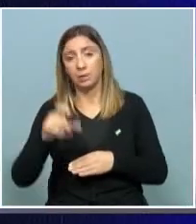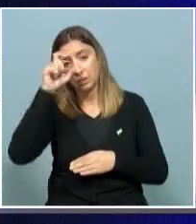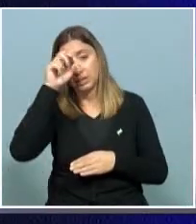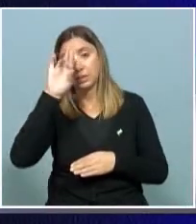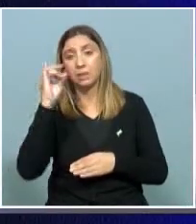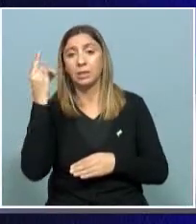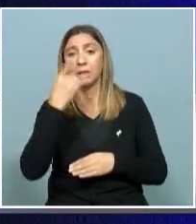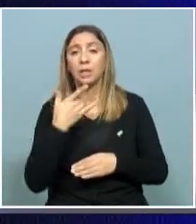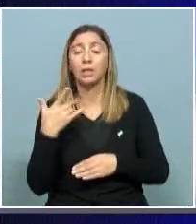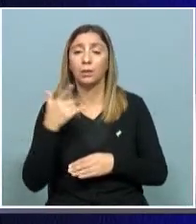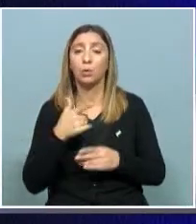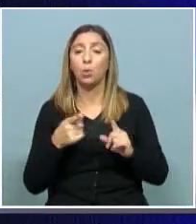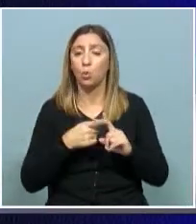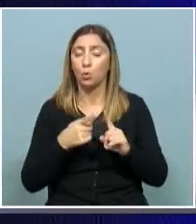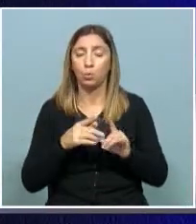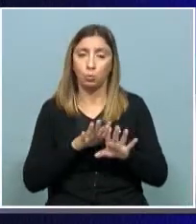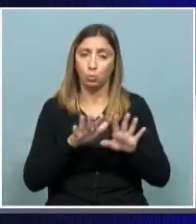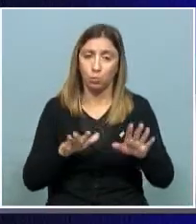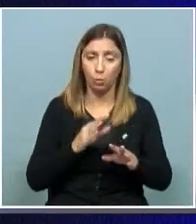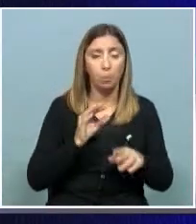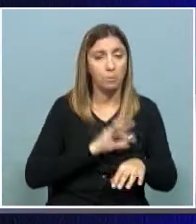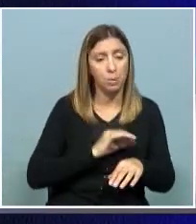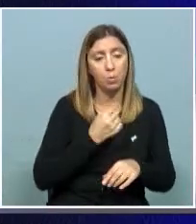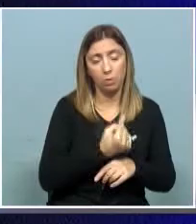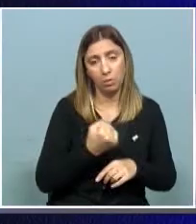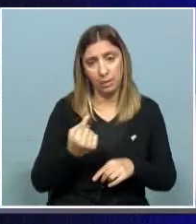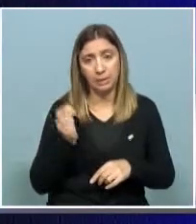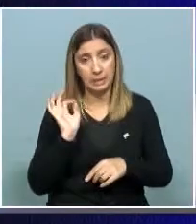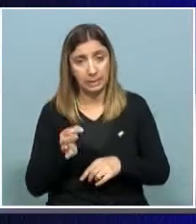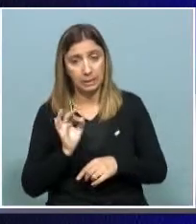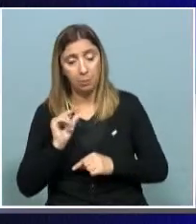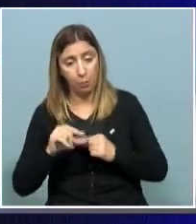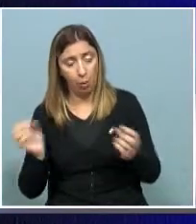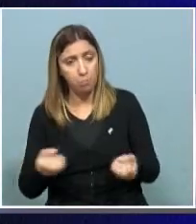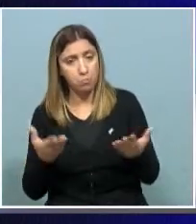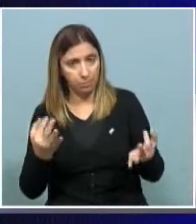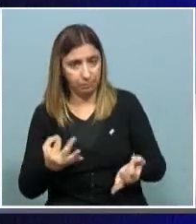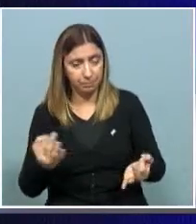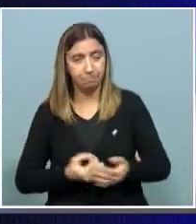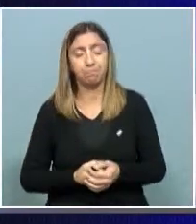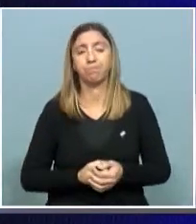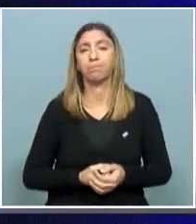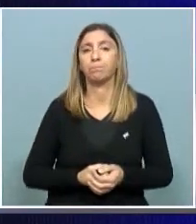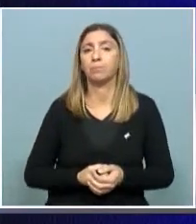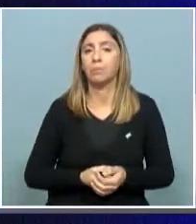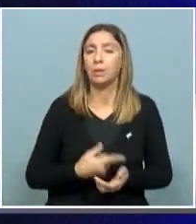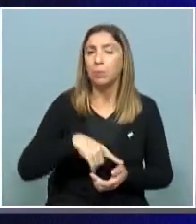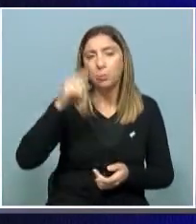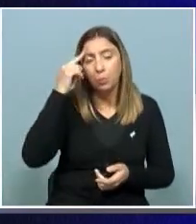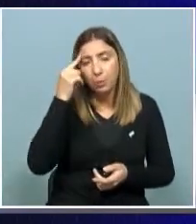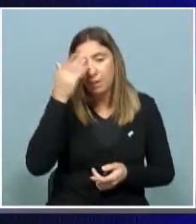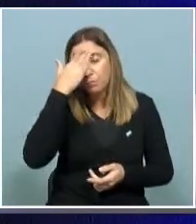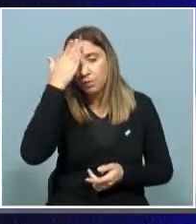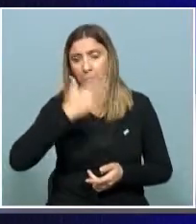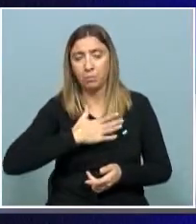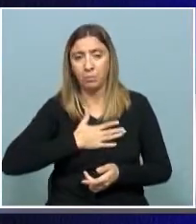este tenemos contacto permanente con los médicos y sabemos que están evolucionando favorablemente ante la sospecha de enfermedad